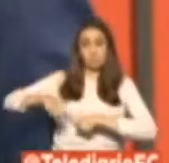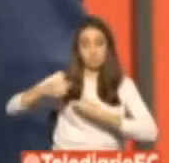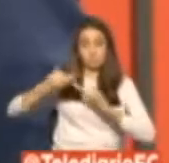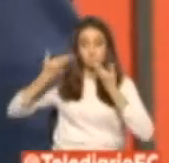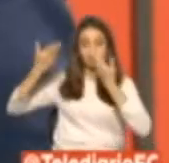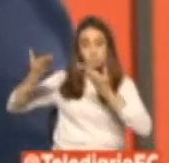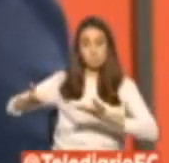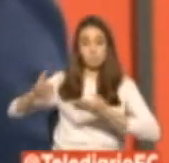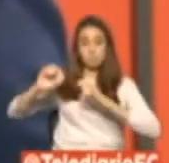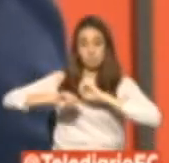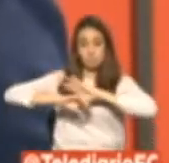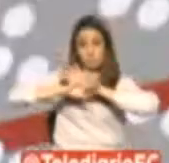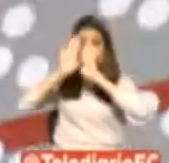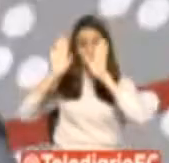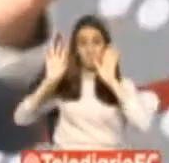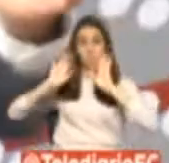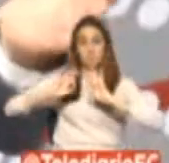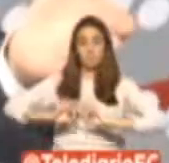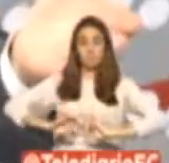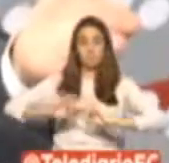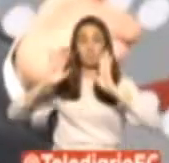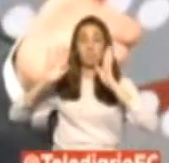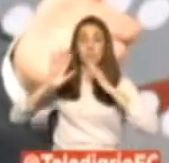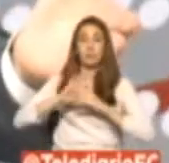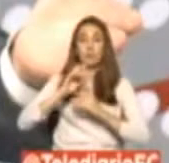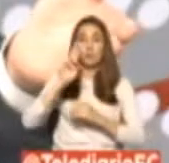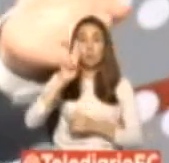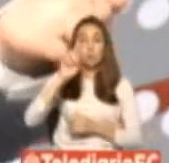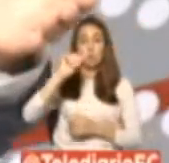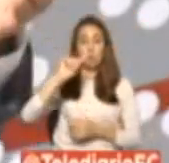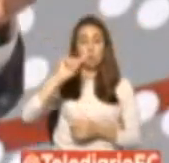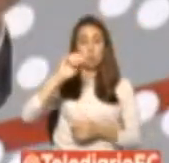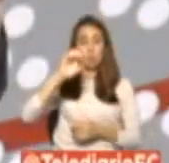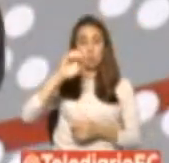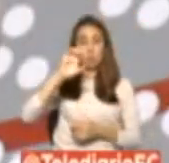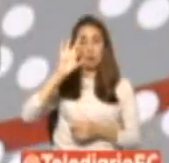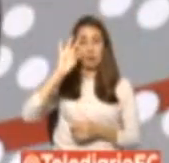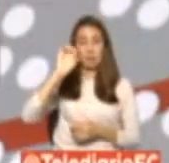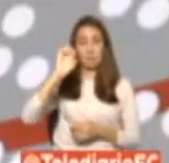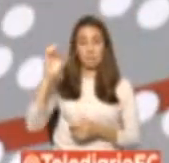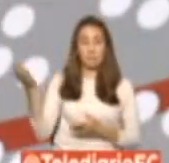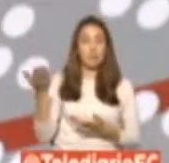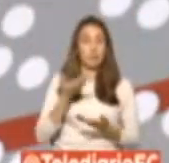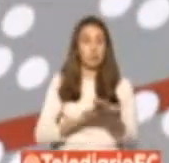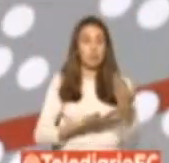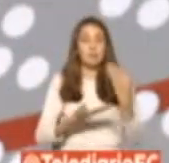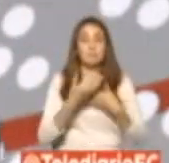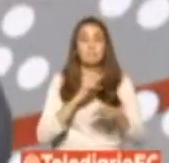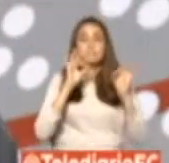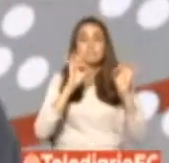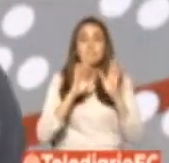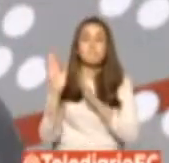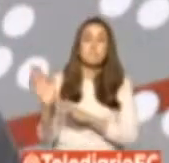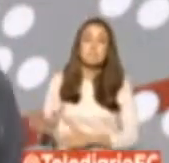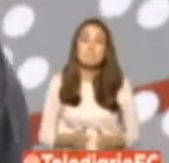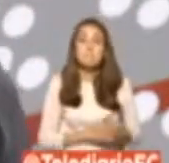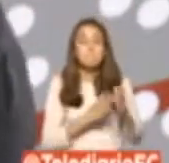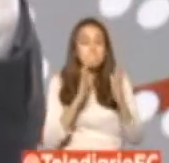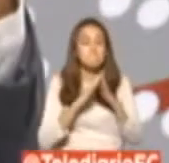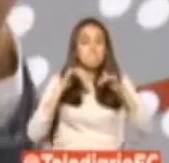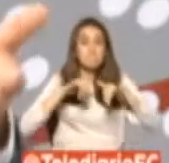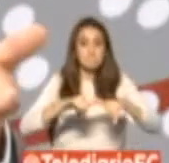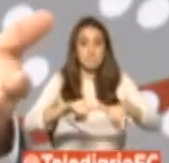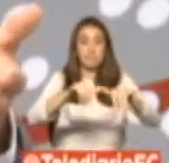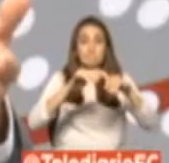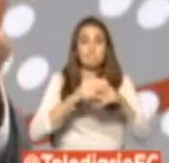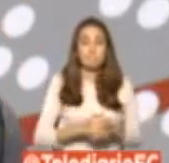la razón, claro, que no se reunió. Y además la guardia, porque además la unidad de la Guardia de Octubre tiene que actuar siempre permanentemente